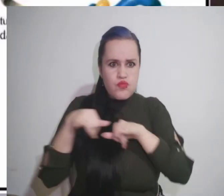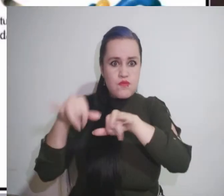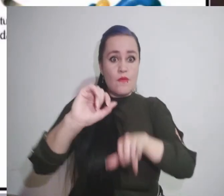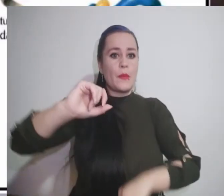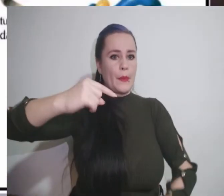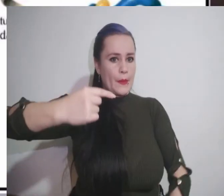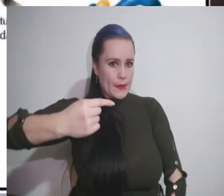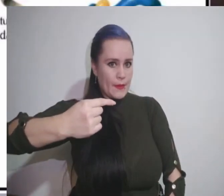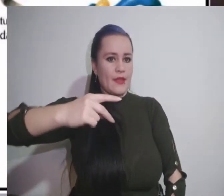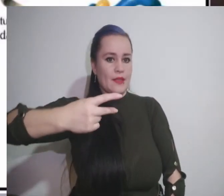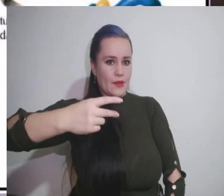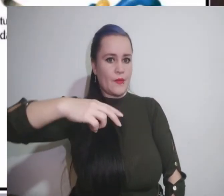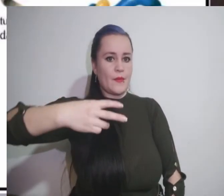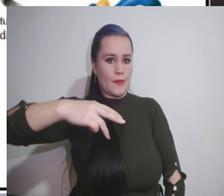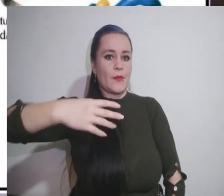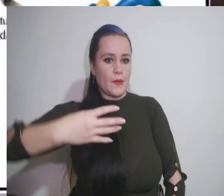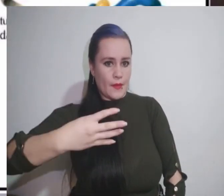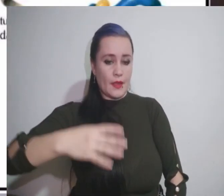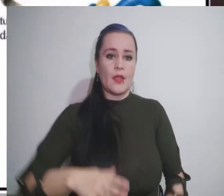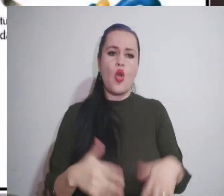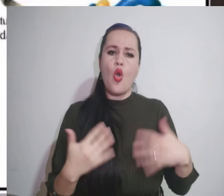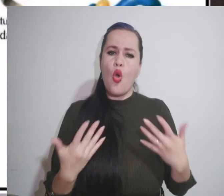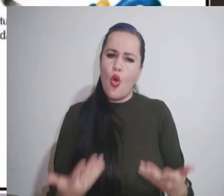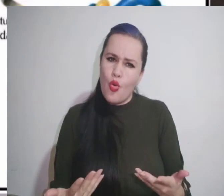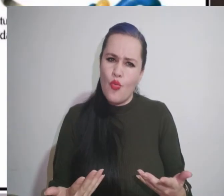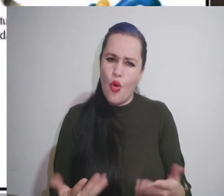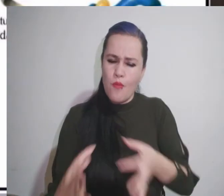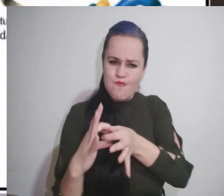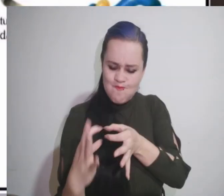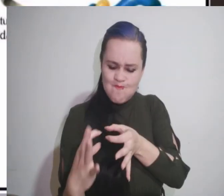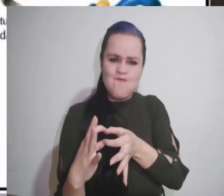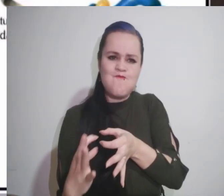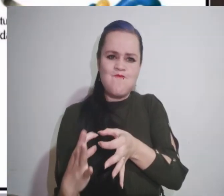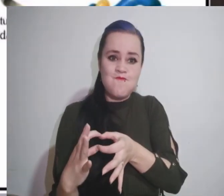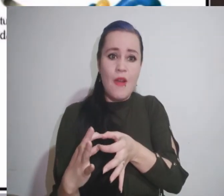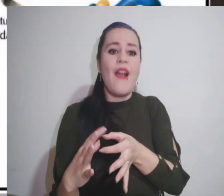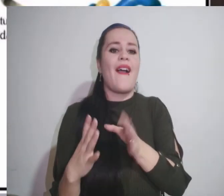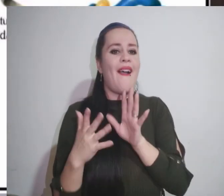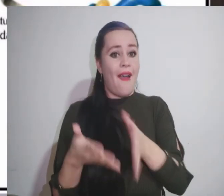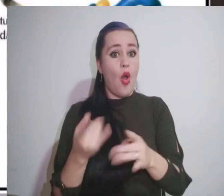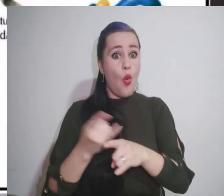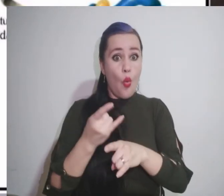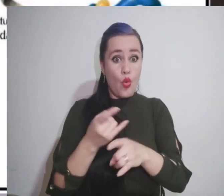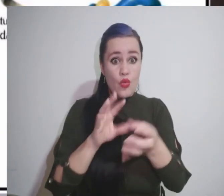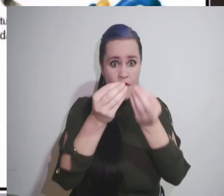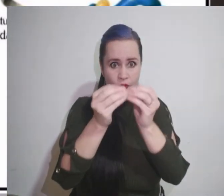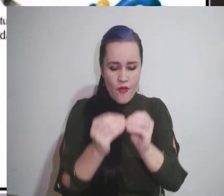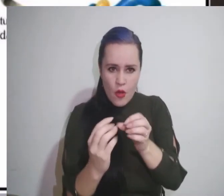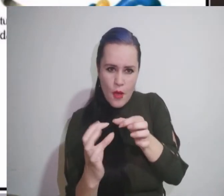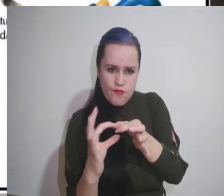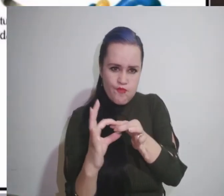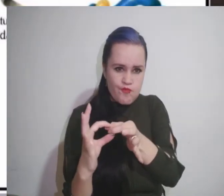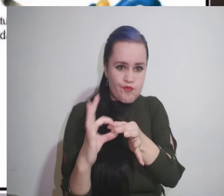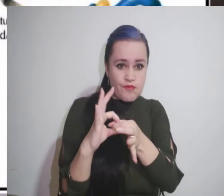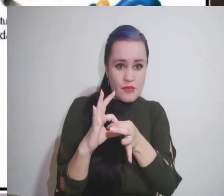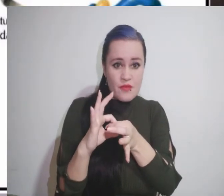esa estructura primaria, y lo hacen mediante puentes disulfuro. En las proteínas secundarias,